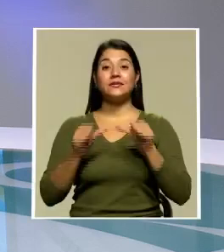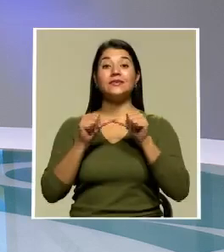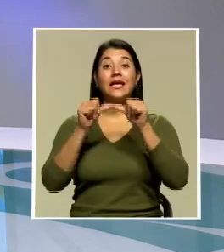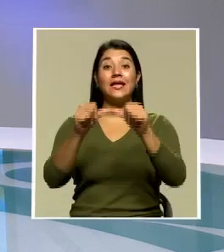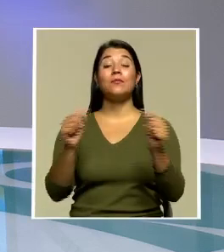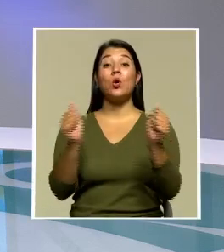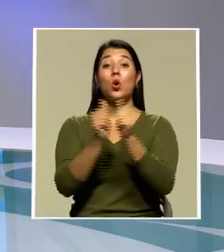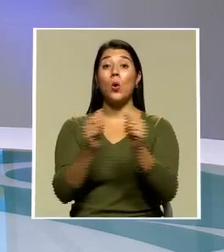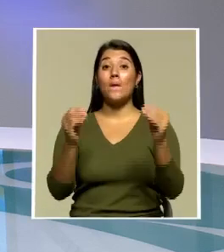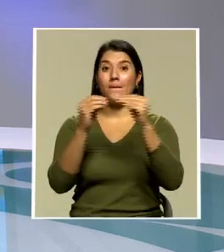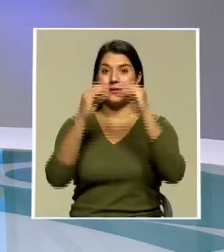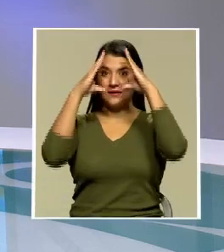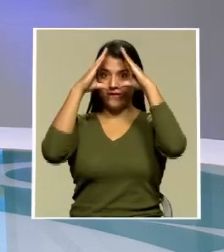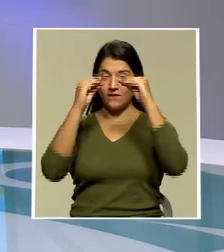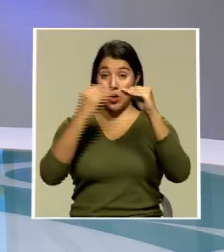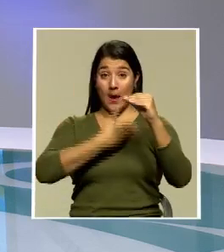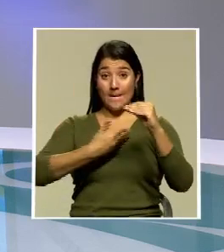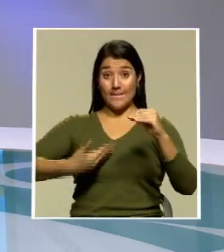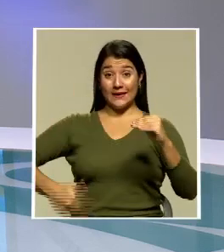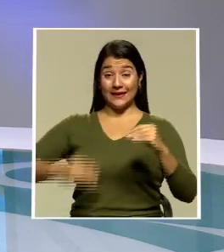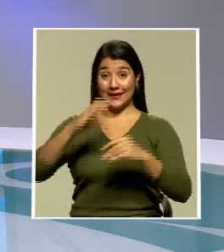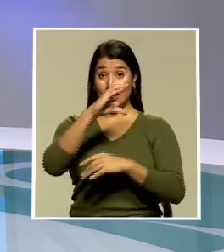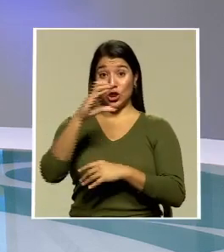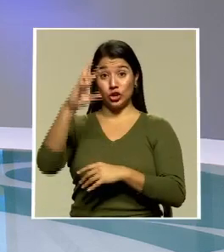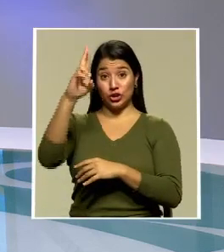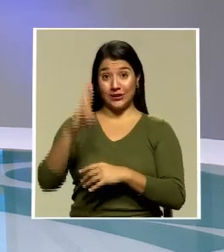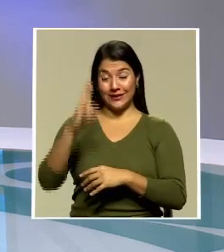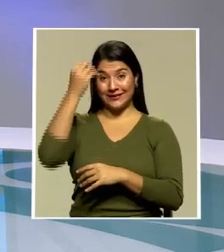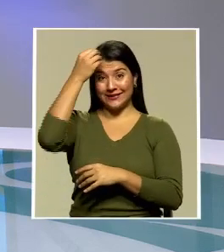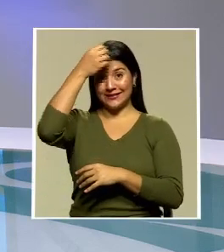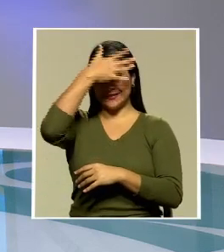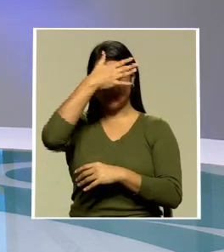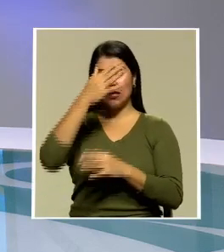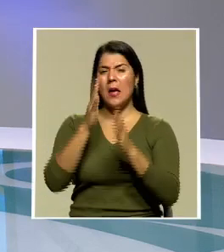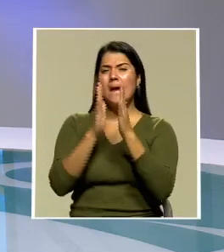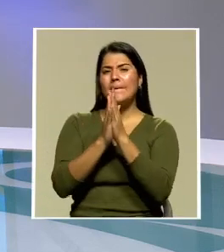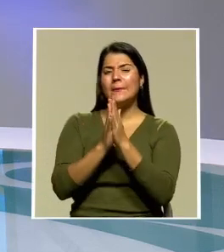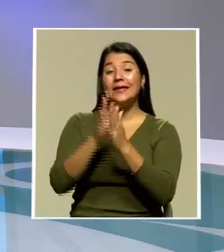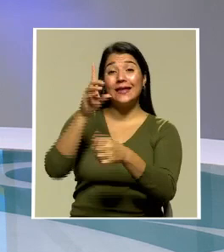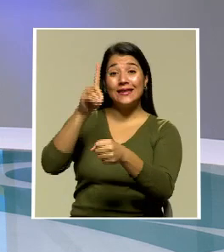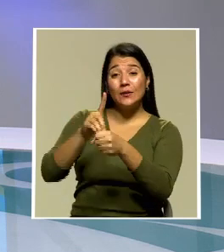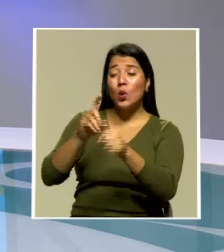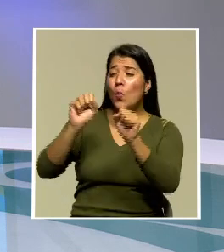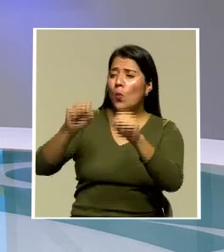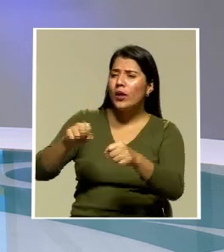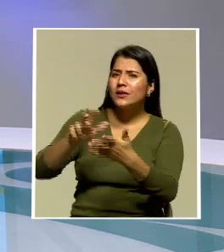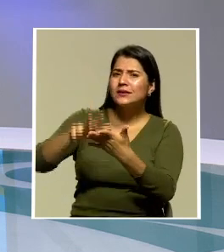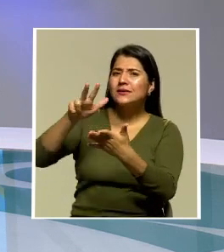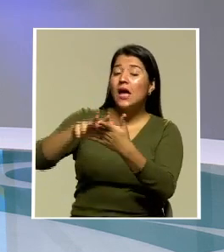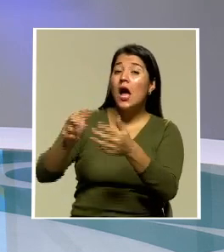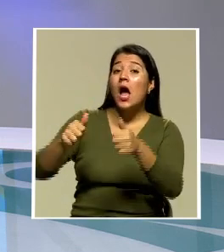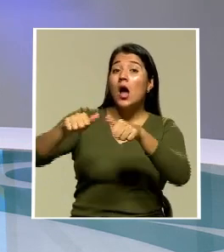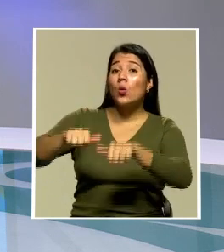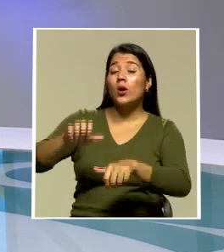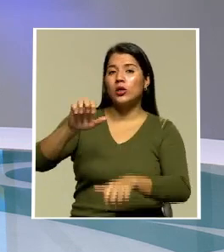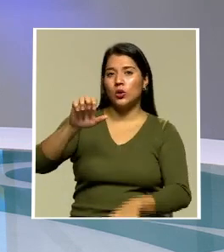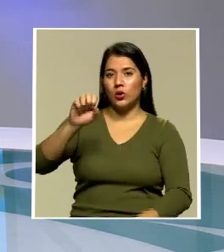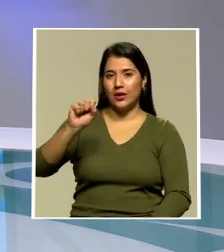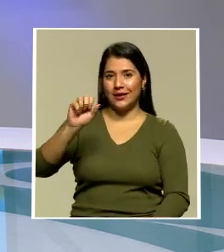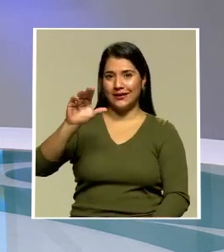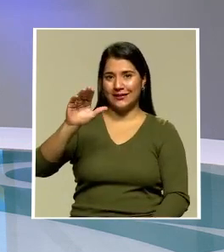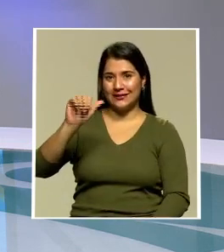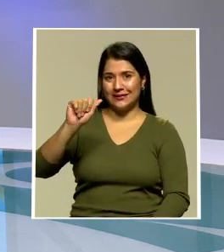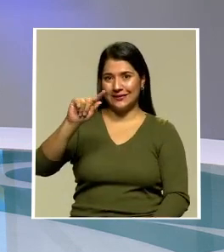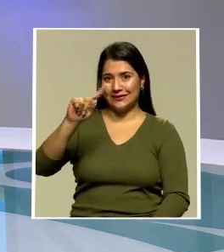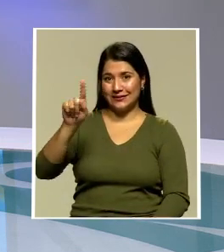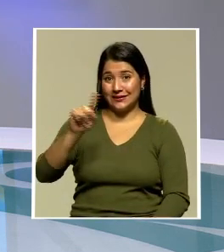Continuamos con más información. El presidente de la República, Carlos Alvarado, pide a los legisladores ratificar el acuerdo de Escazú, pese a que